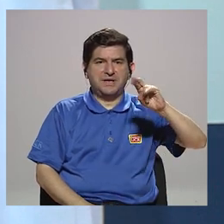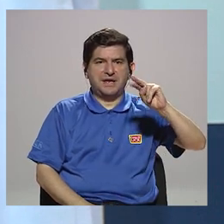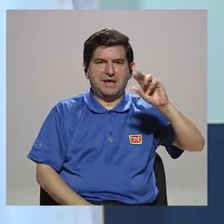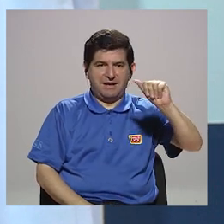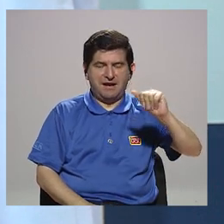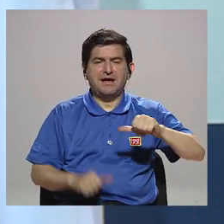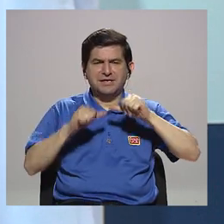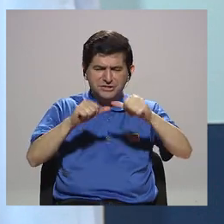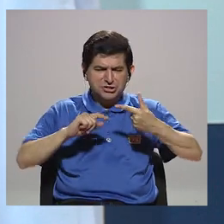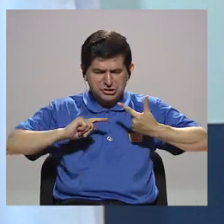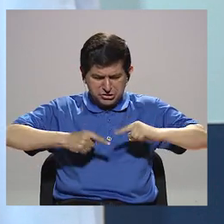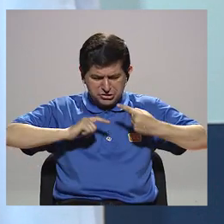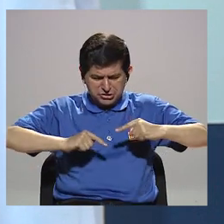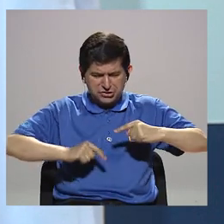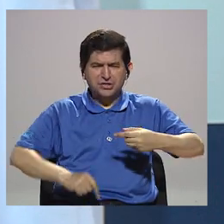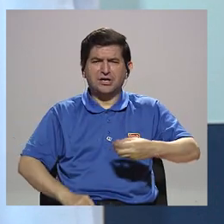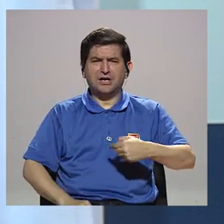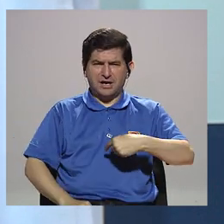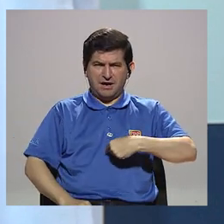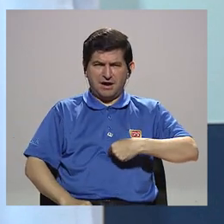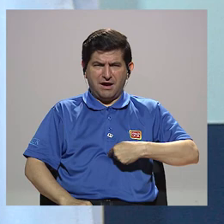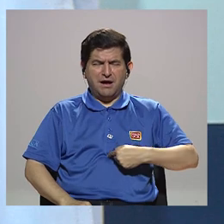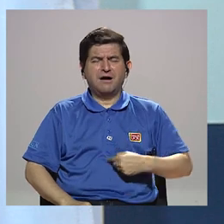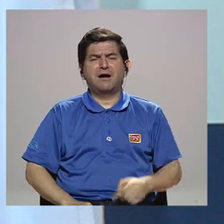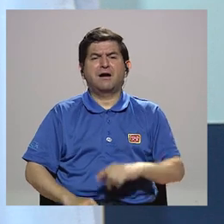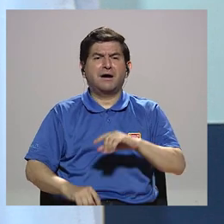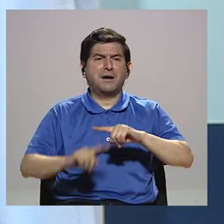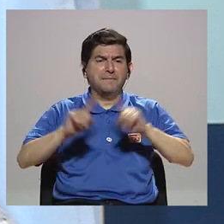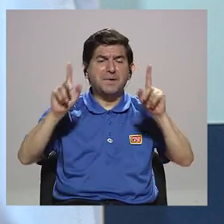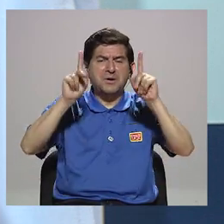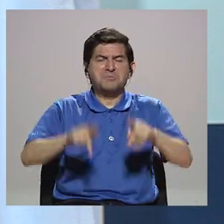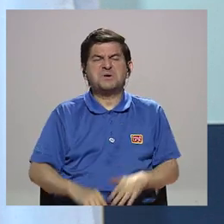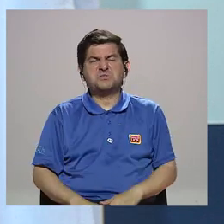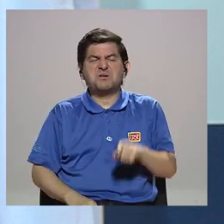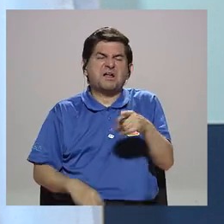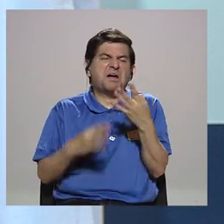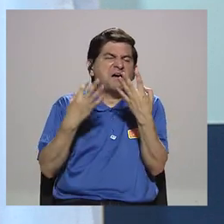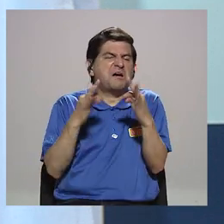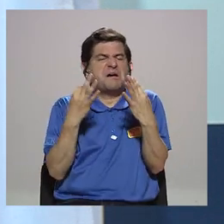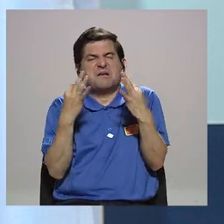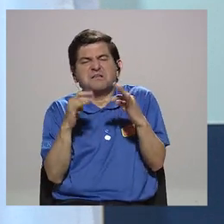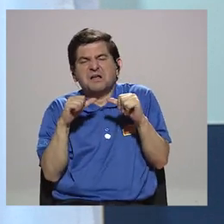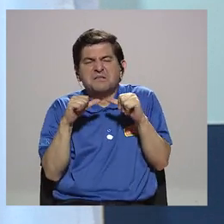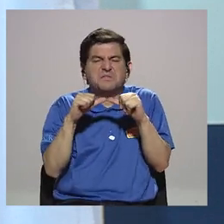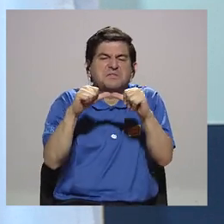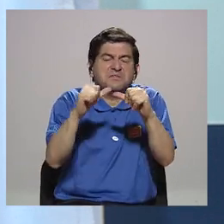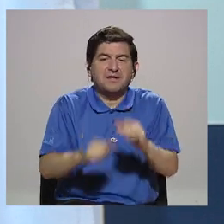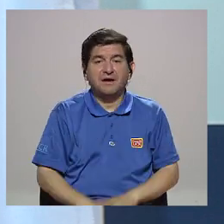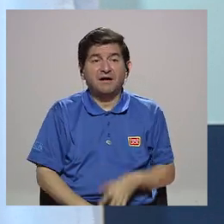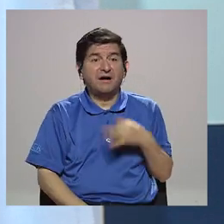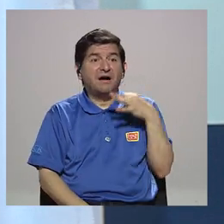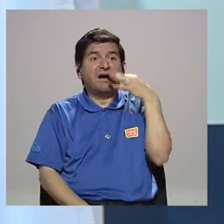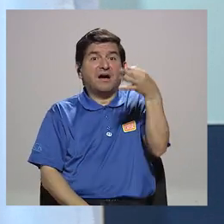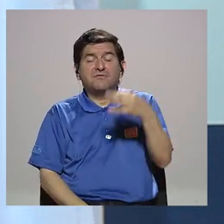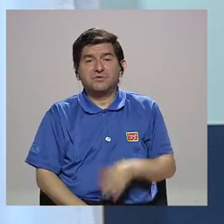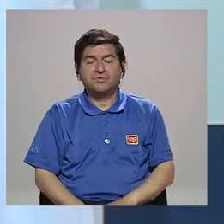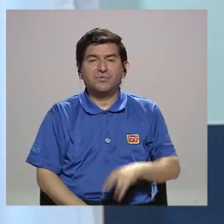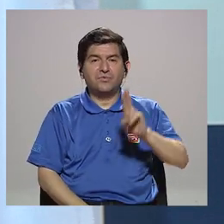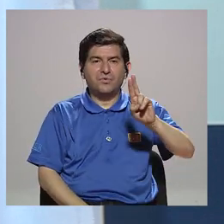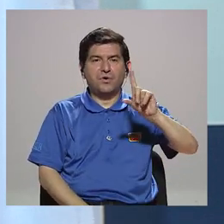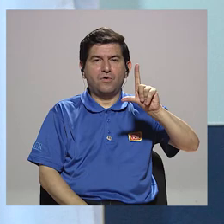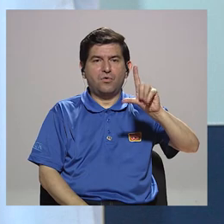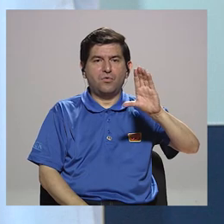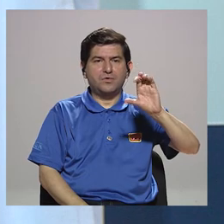tiene... Sigue con el dolor en la boca y el estómago, pero él se lo medio juega y medio todo. Entonces a la larga se le